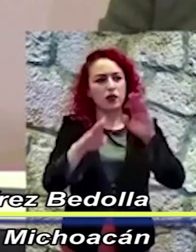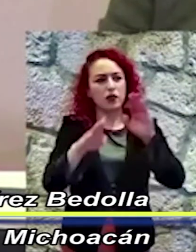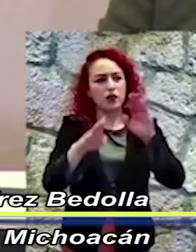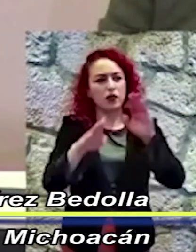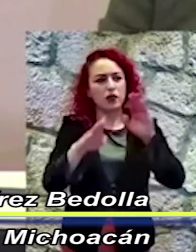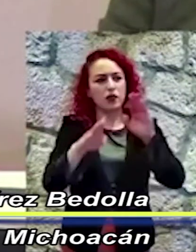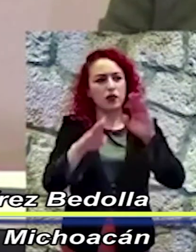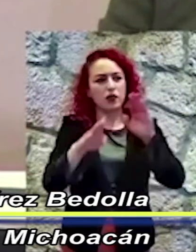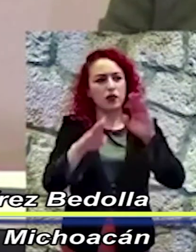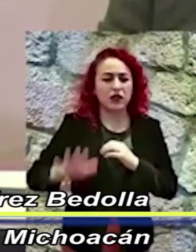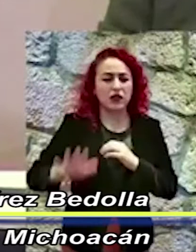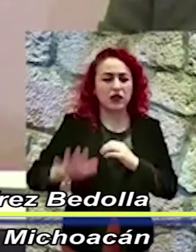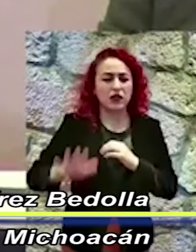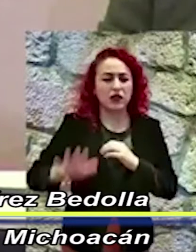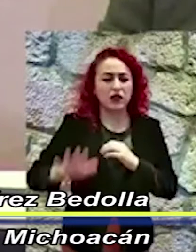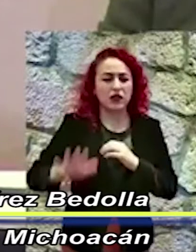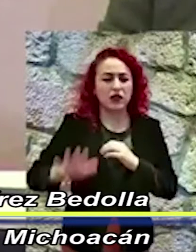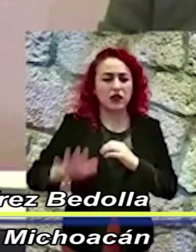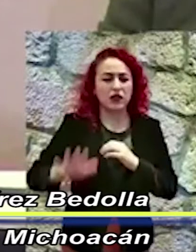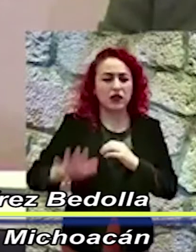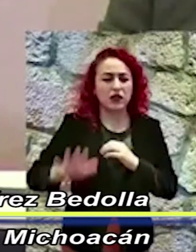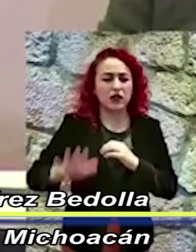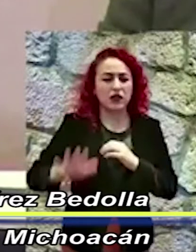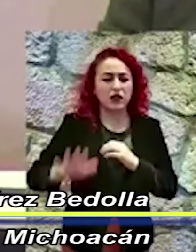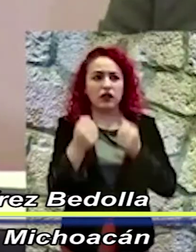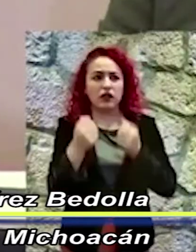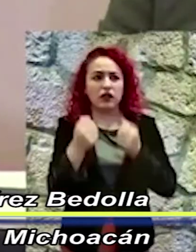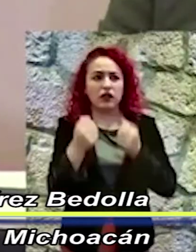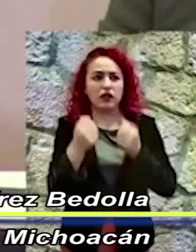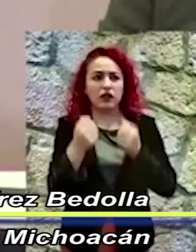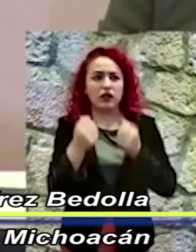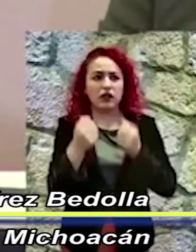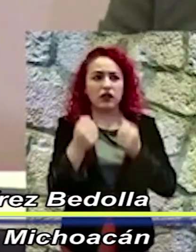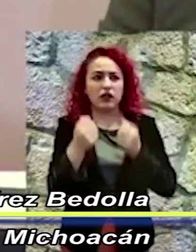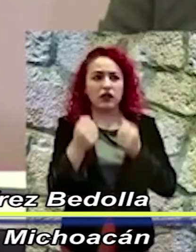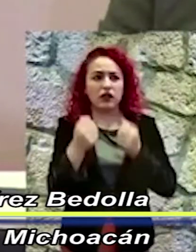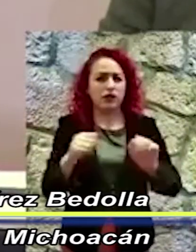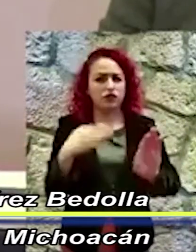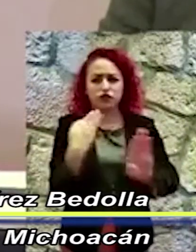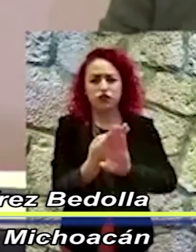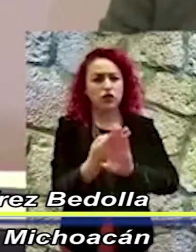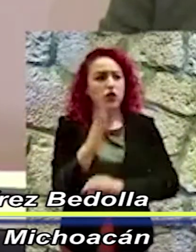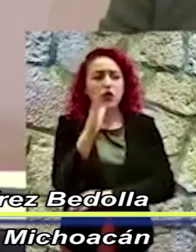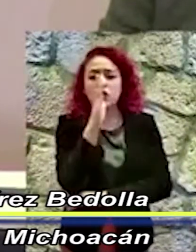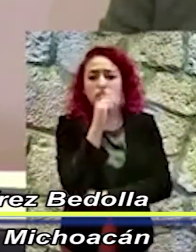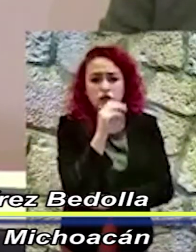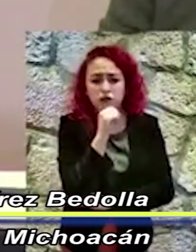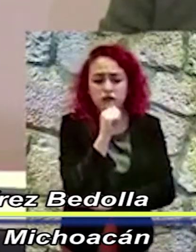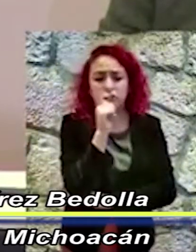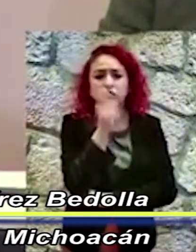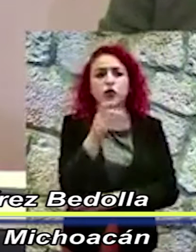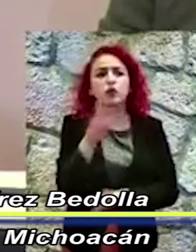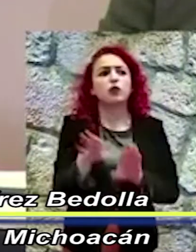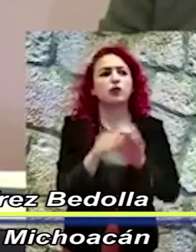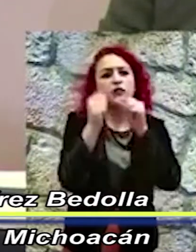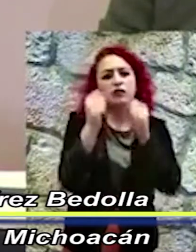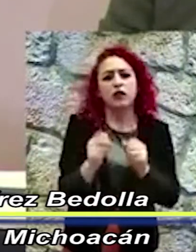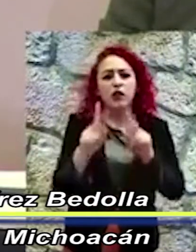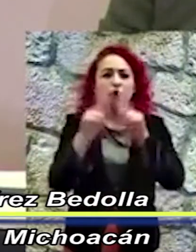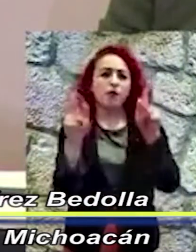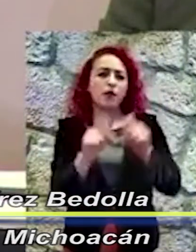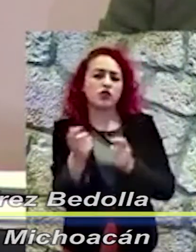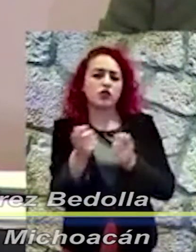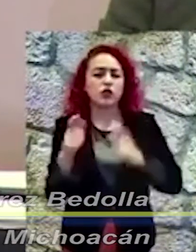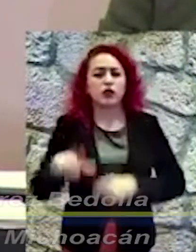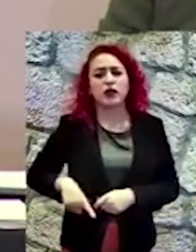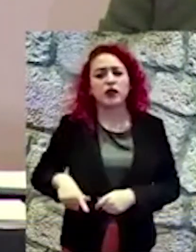entidades federativas, atender un fenómeno que trastoca todas las aristas de la vida pública, como la gobernabilidad, la